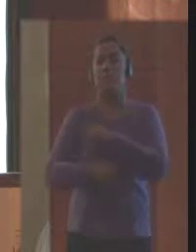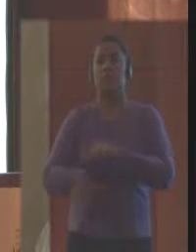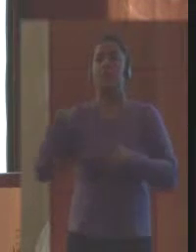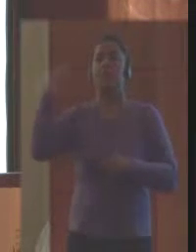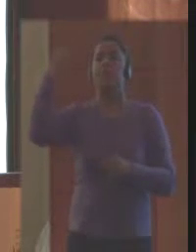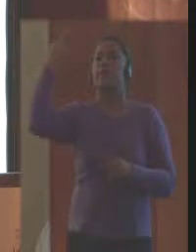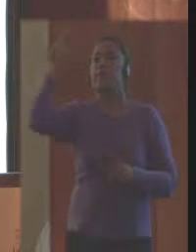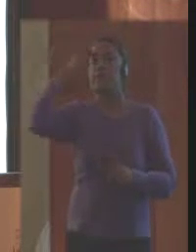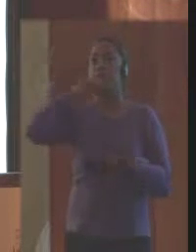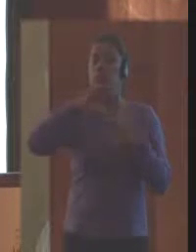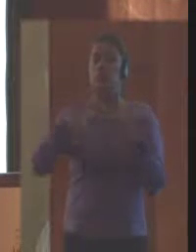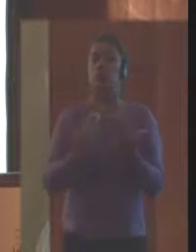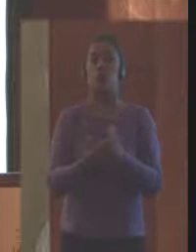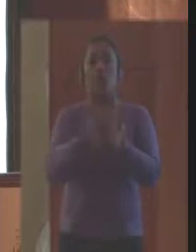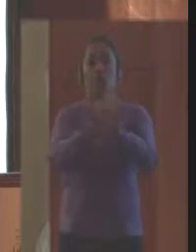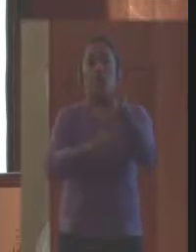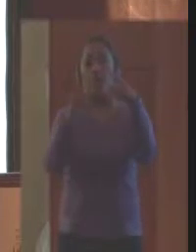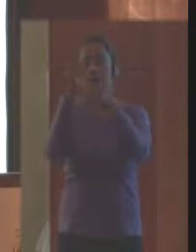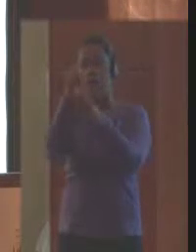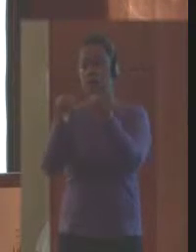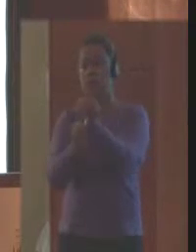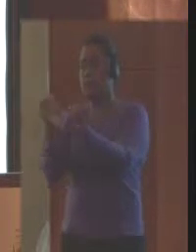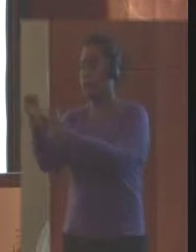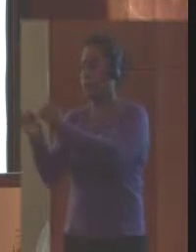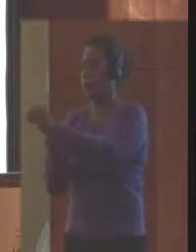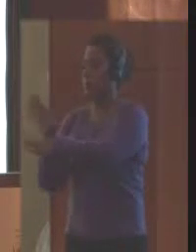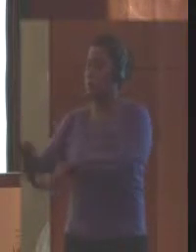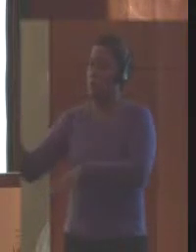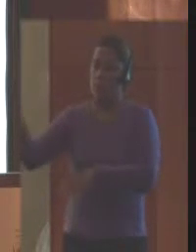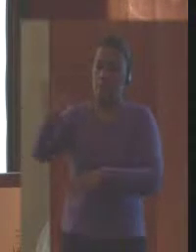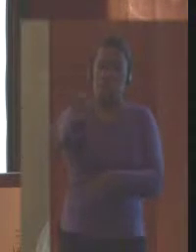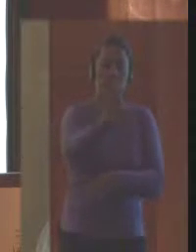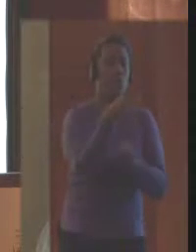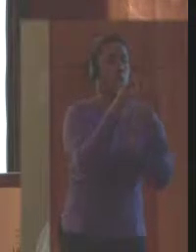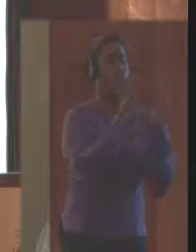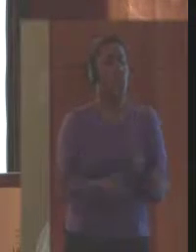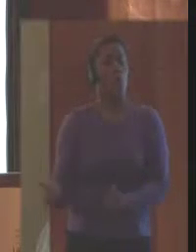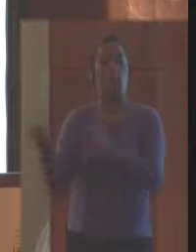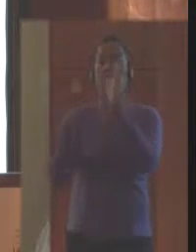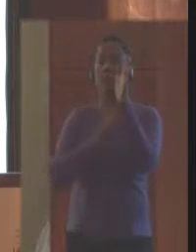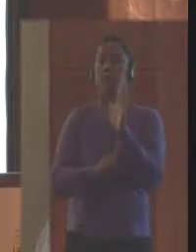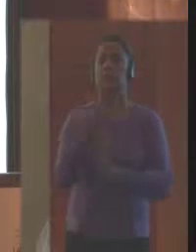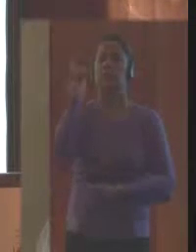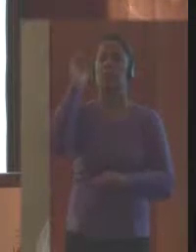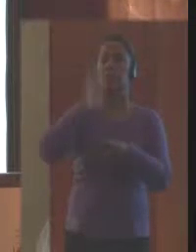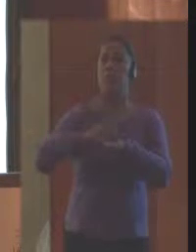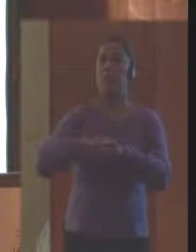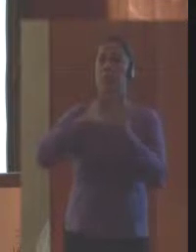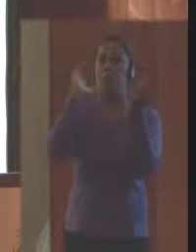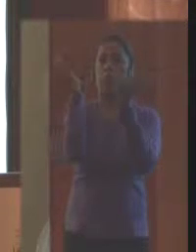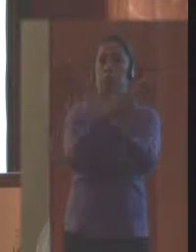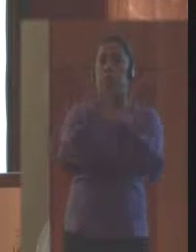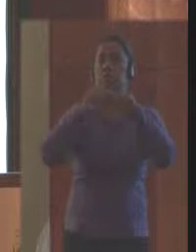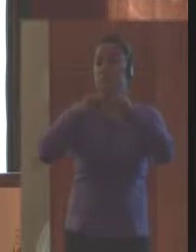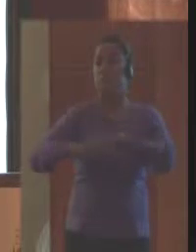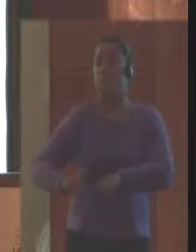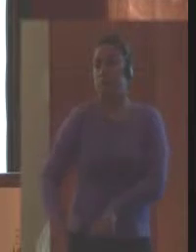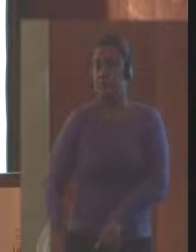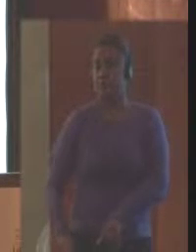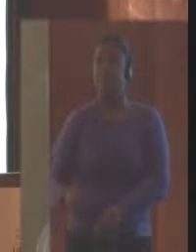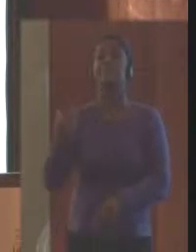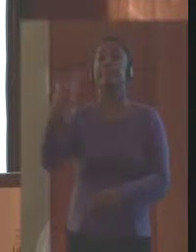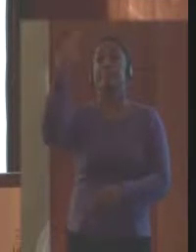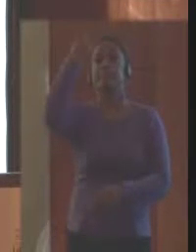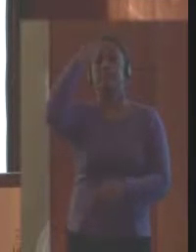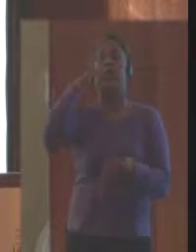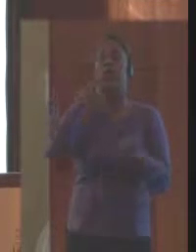los sectores tuvieran que hacer su plan de desarrollo teniendo en cuenta la variable de riesgos y cambio climático. El